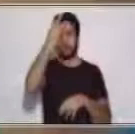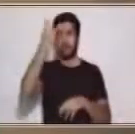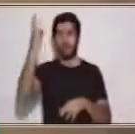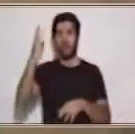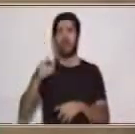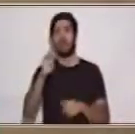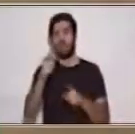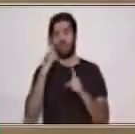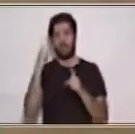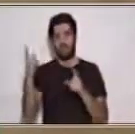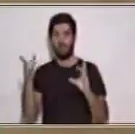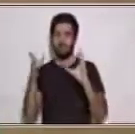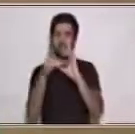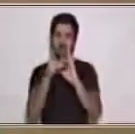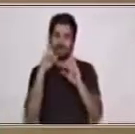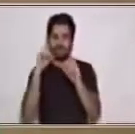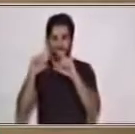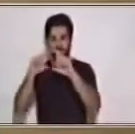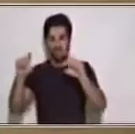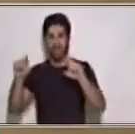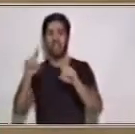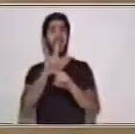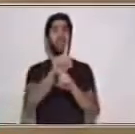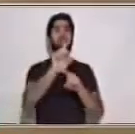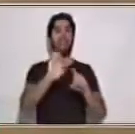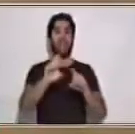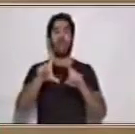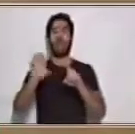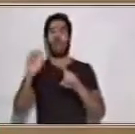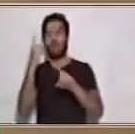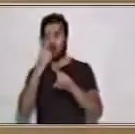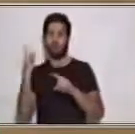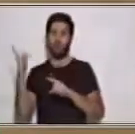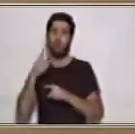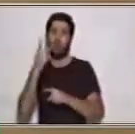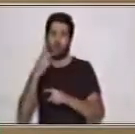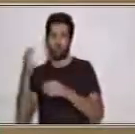los cuales el 70% se